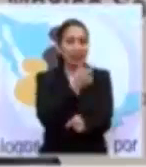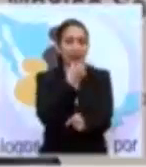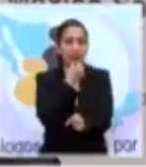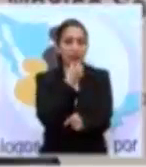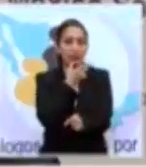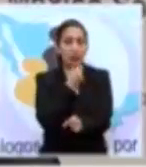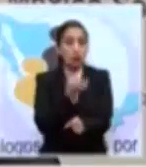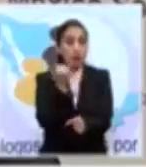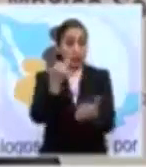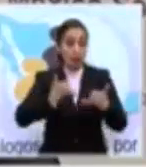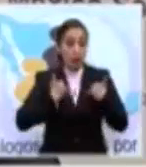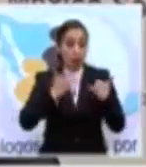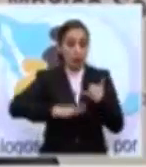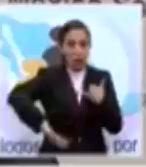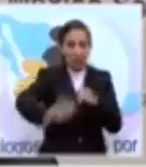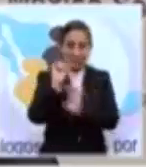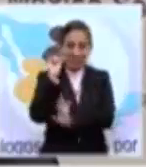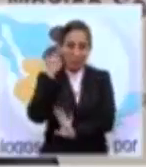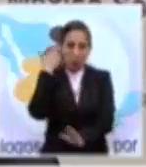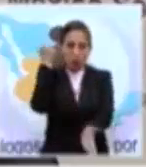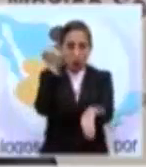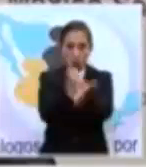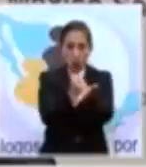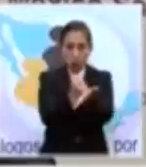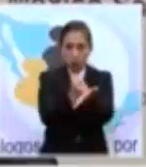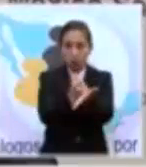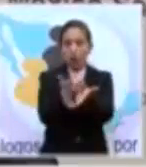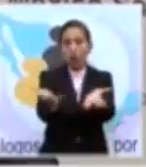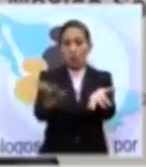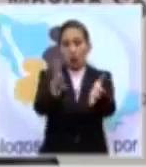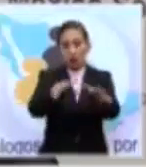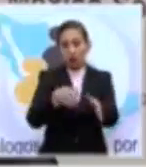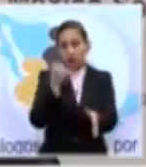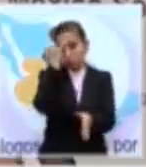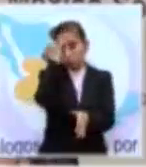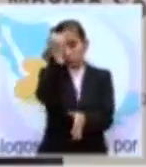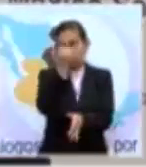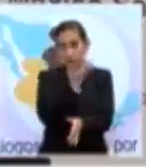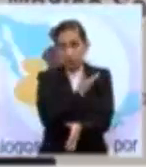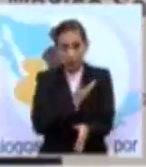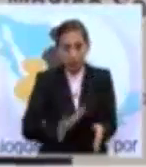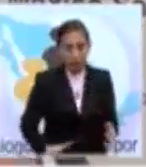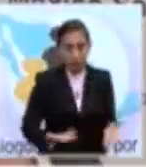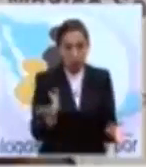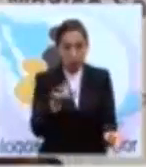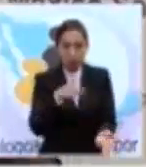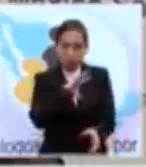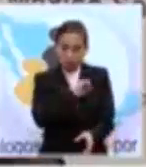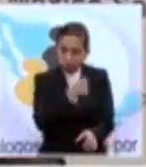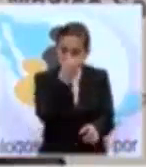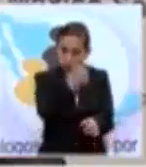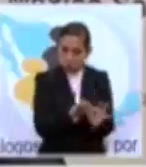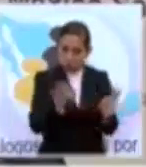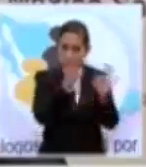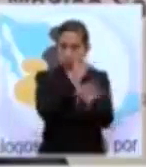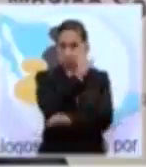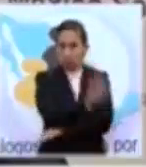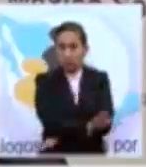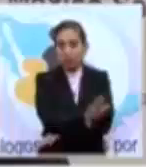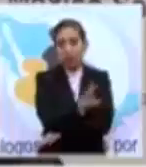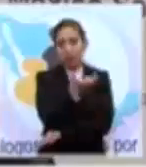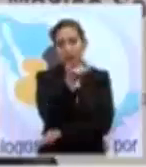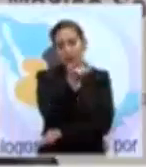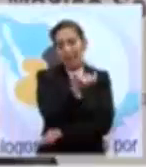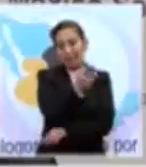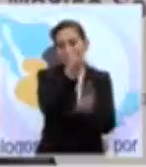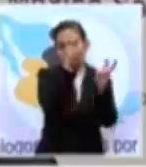adolescentes, que acabamos de aprobar como iniciativa preferente del presidente Enrique Peña Nieto, salvo